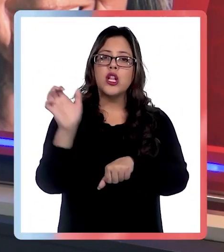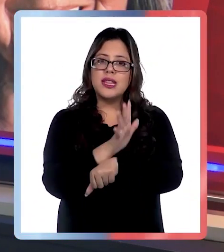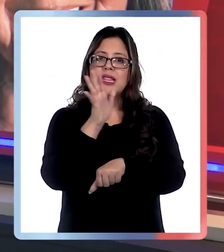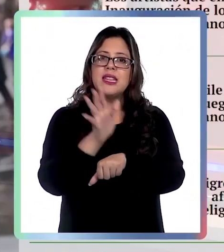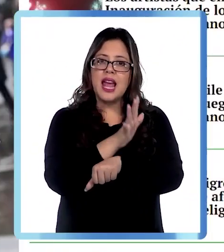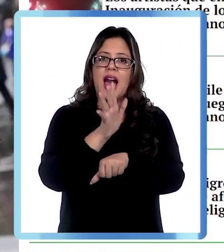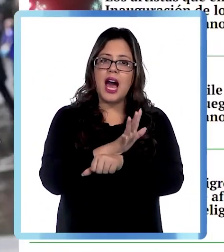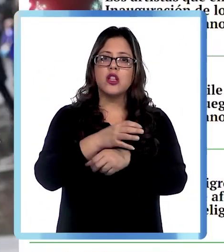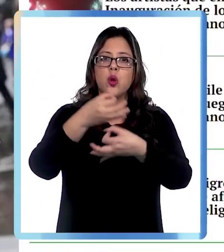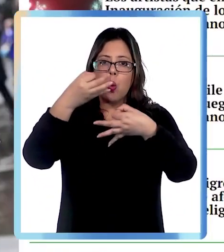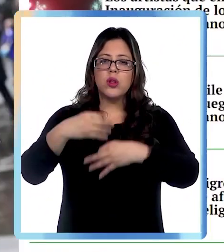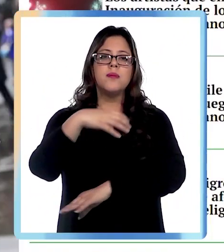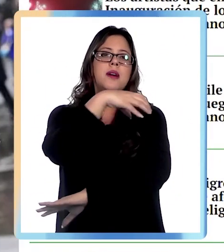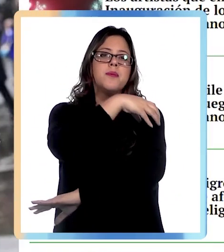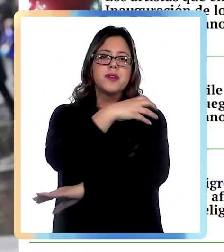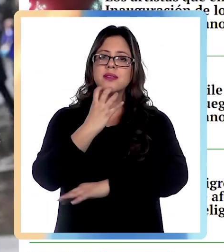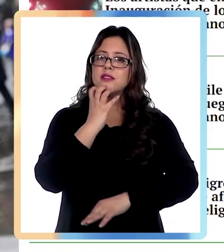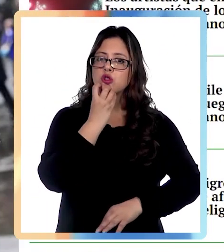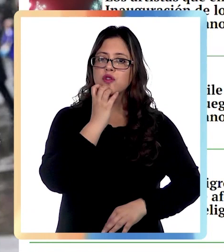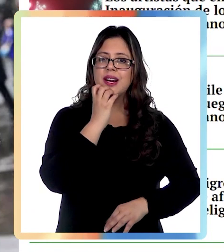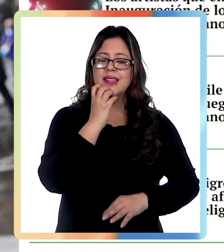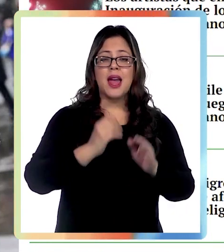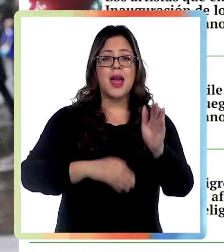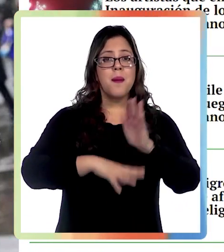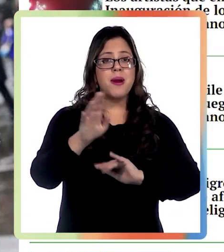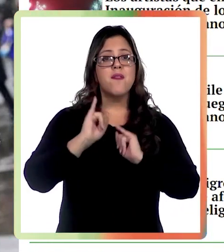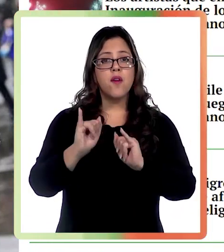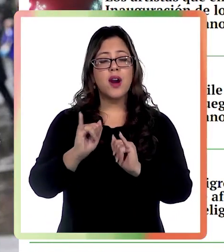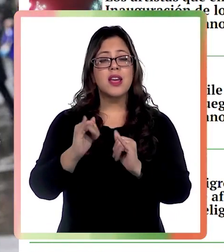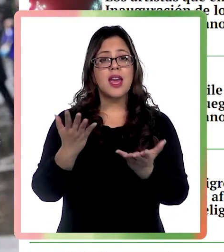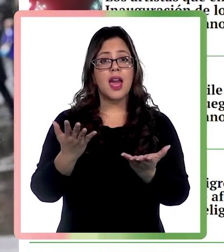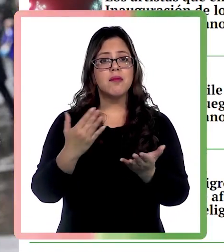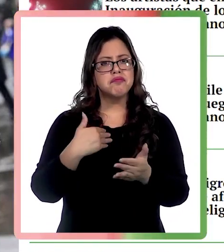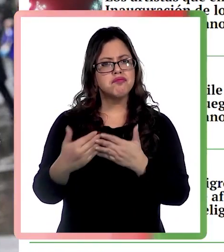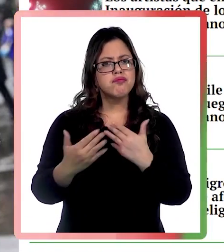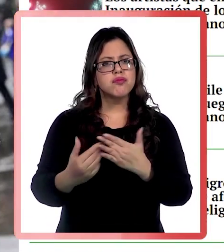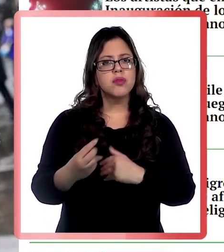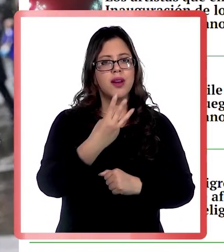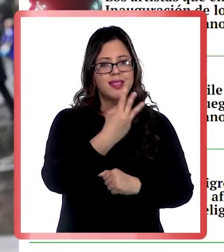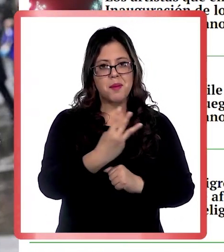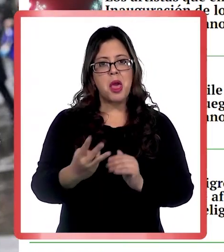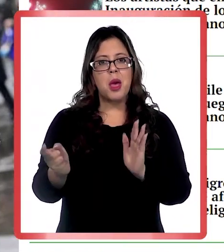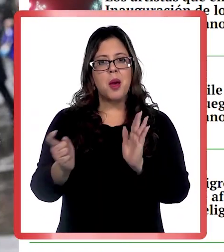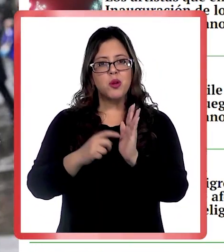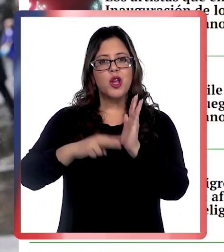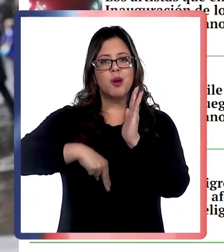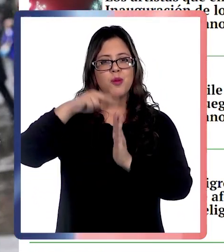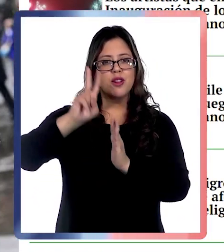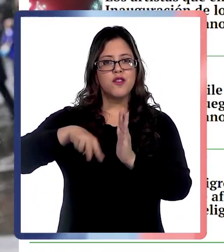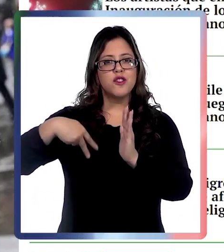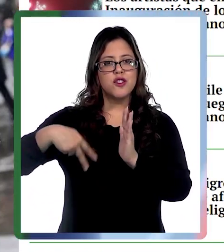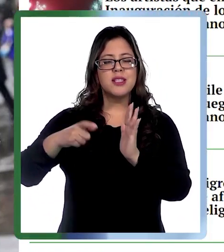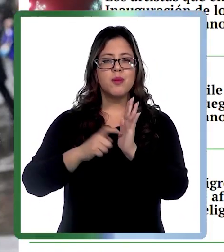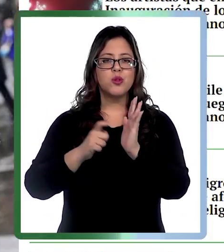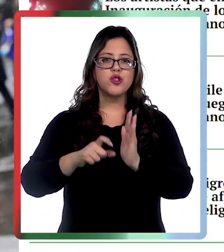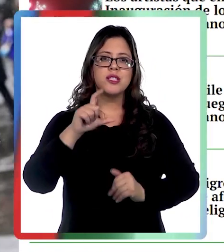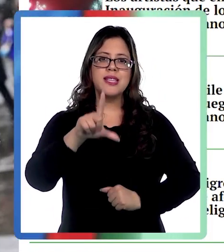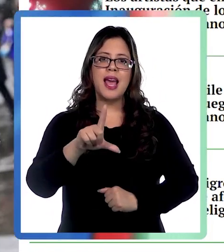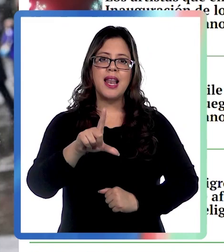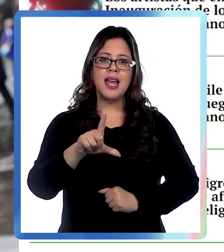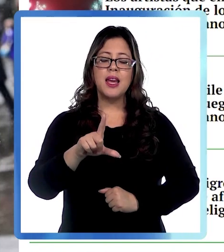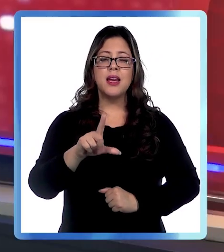de trayectoria contribuyendo al desarrollo del teatro en la región de antofagasta hay más información en nuestra página web